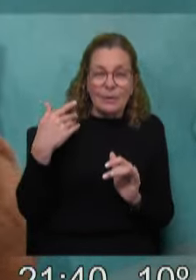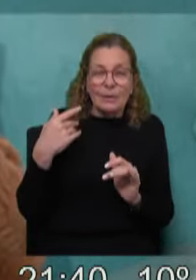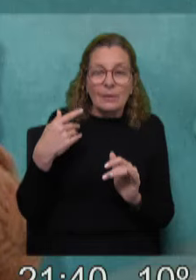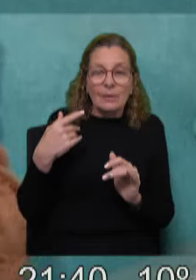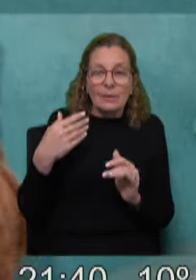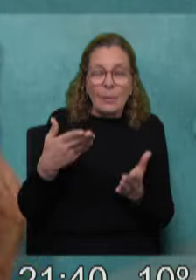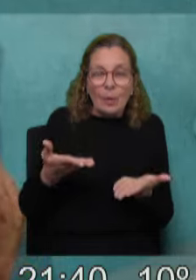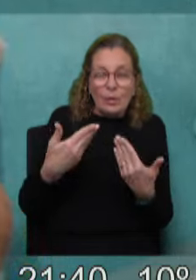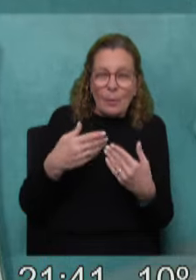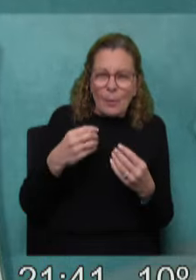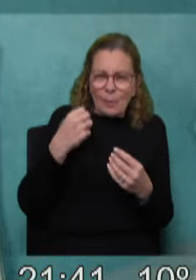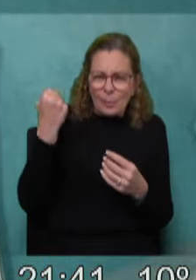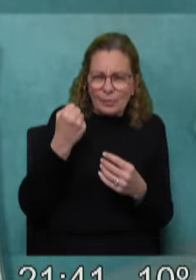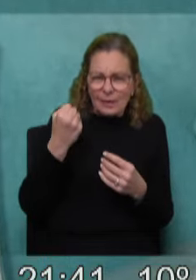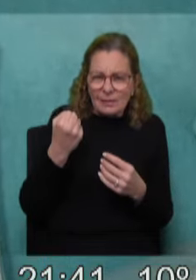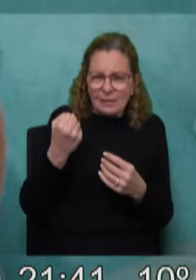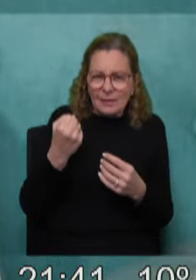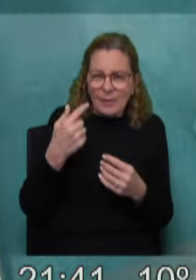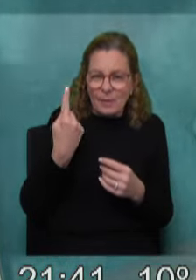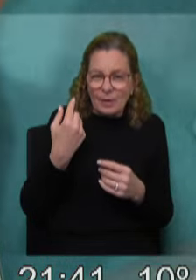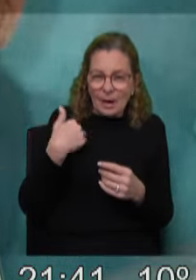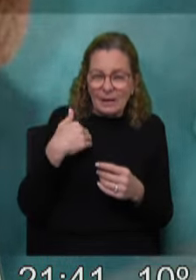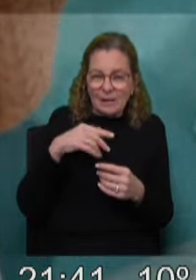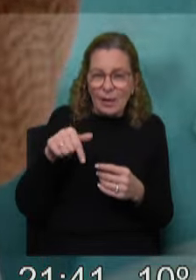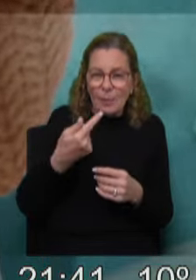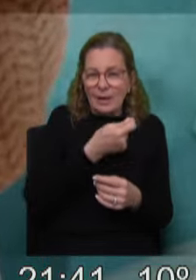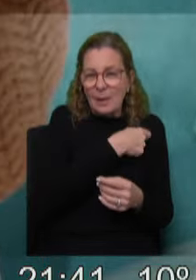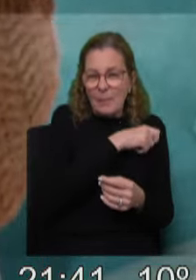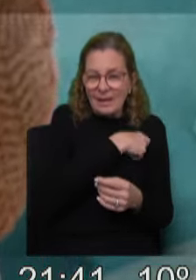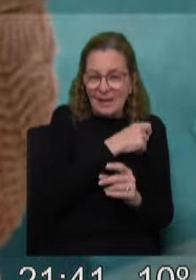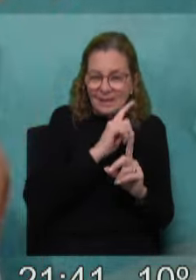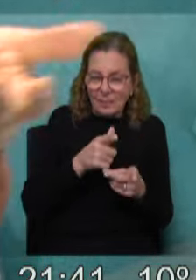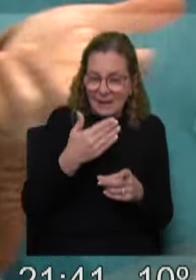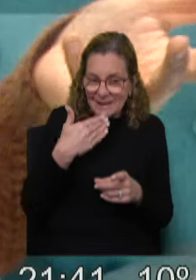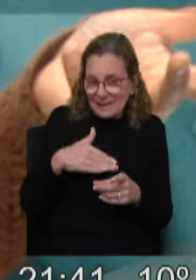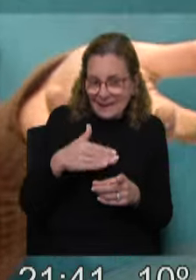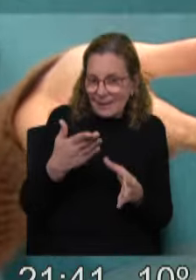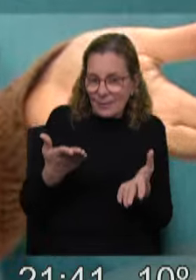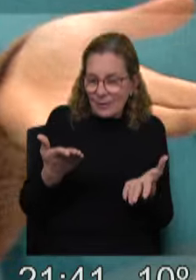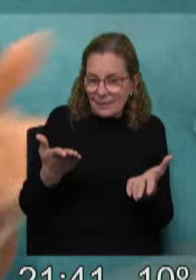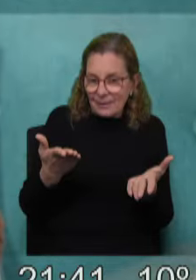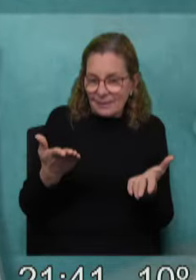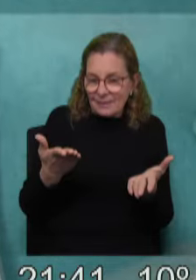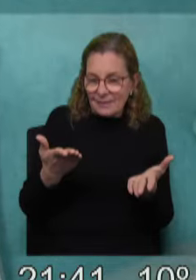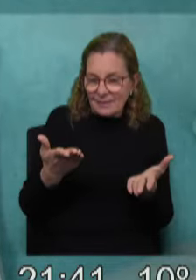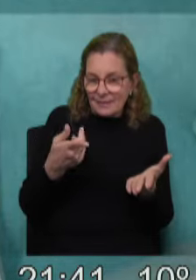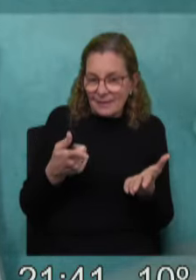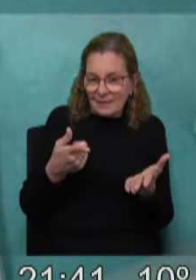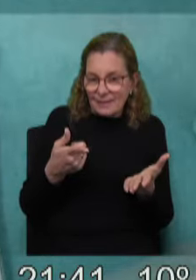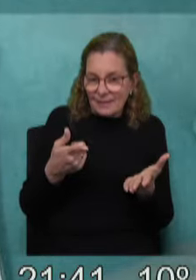una devolución muy fuerte y linda, primero en Argentina y después allá en España. ¿Entendés? Y está, es